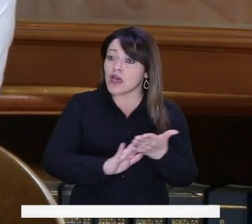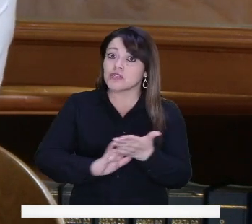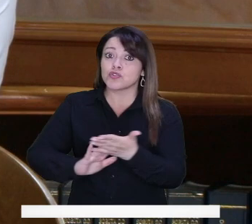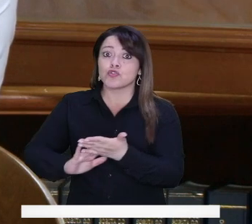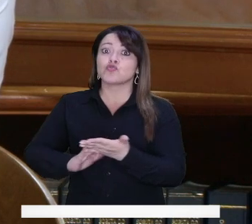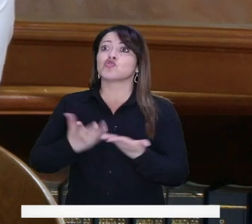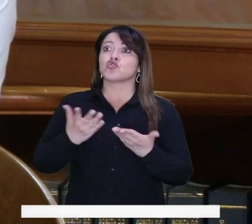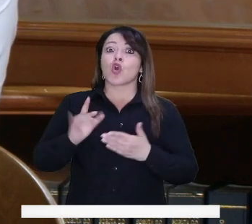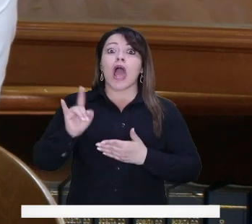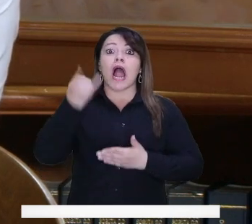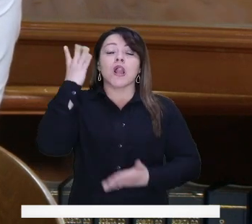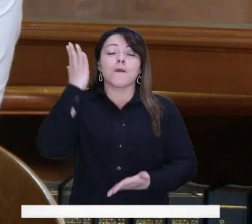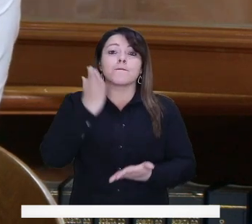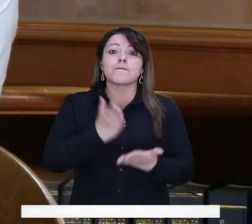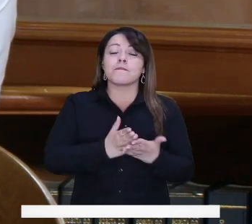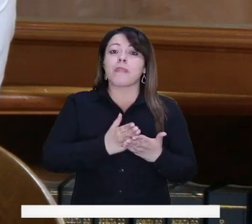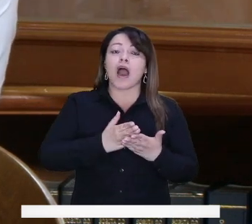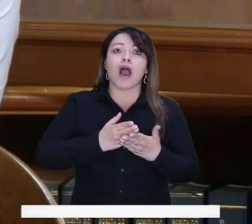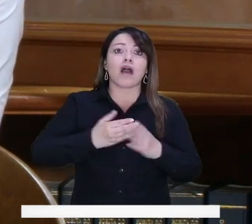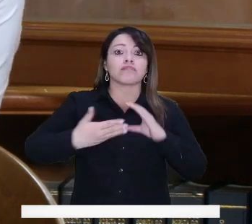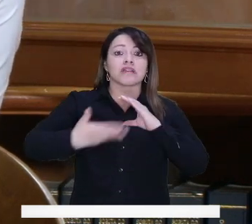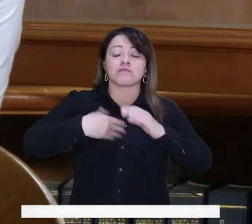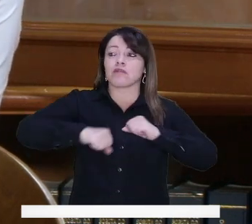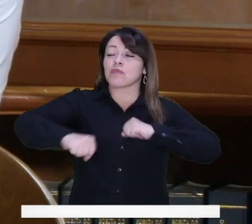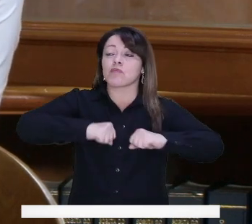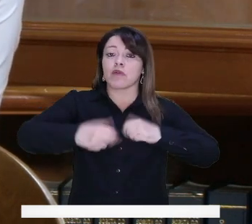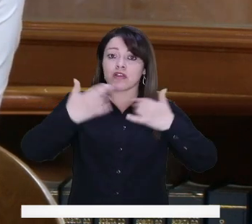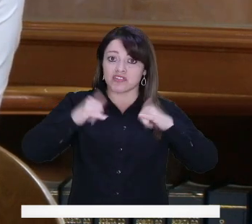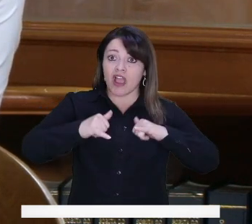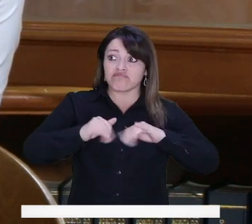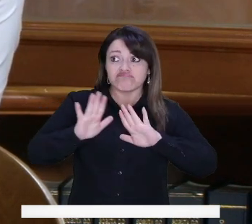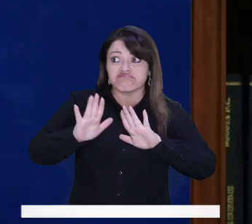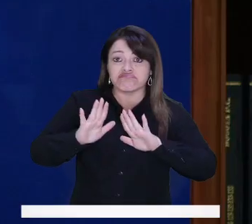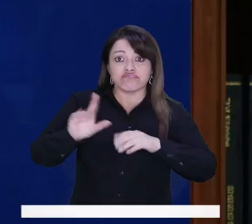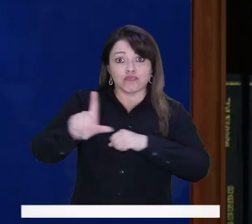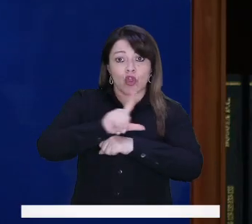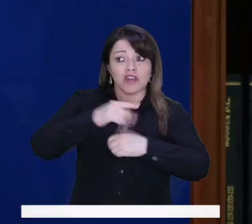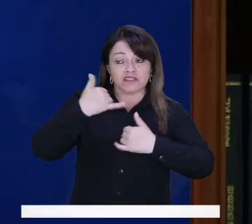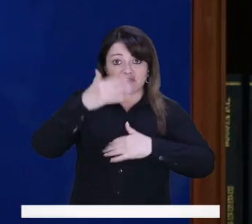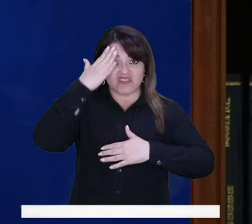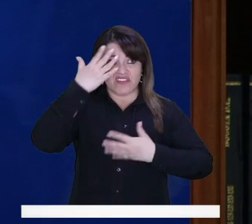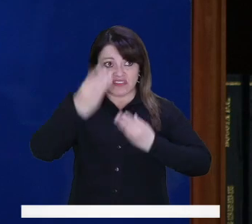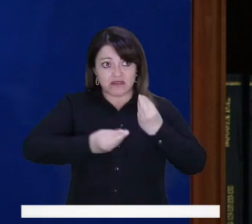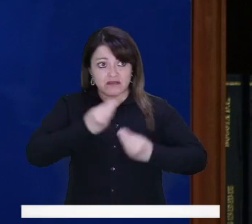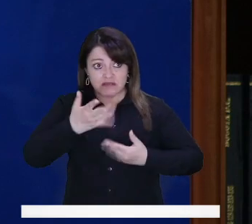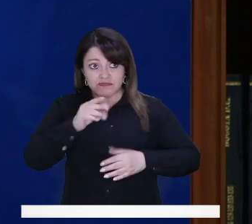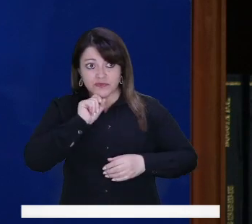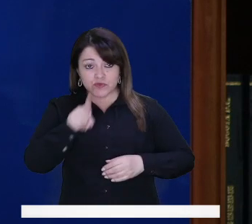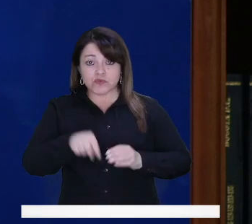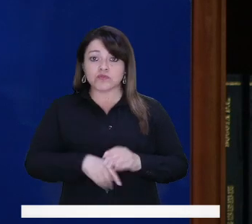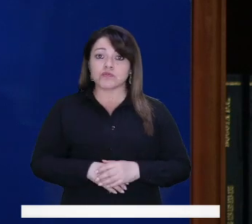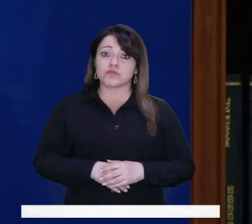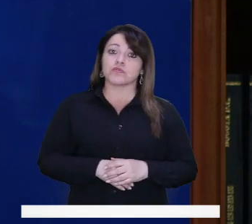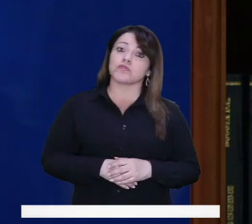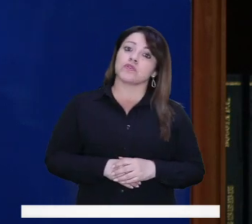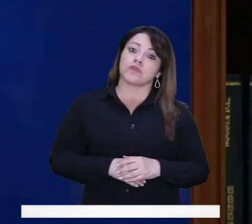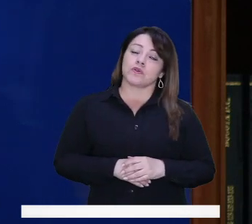redundancia, poder actuar y poder prevenir todo lo que está ocurriendo en este momento. Bueno, yo quiero decir de manera